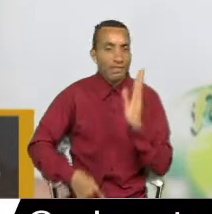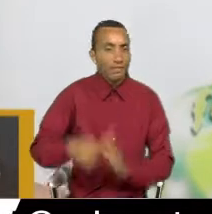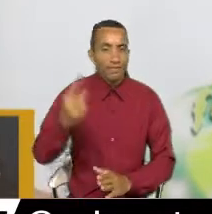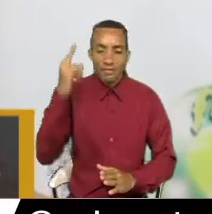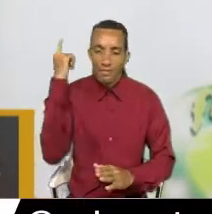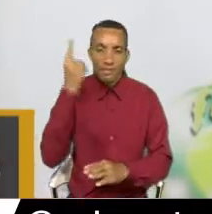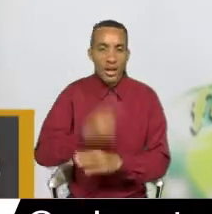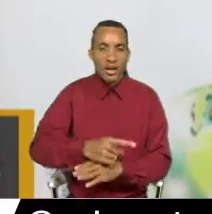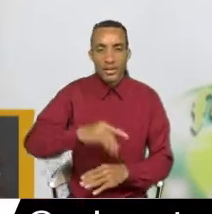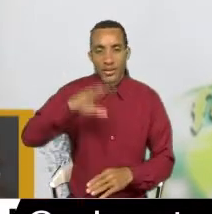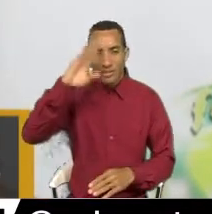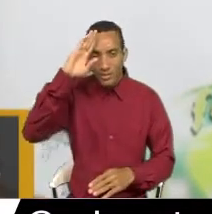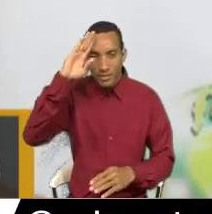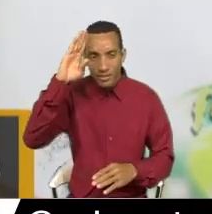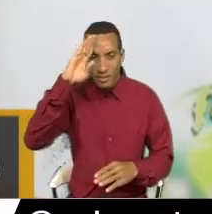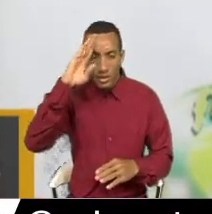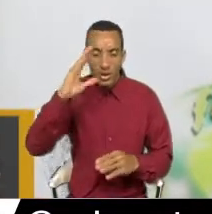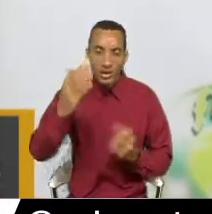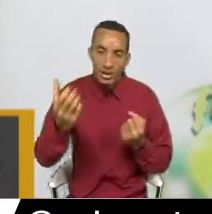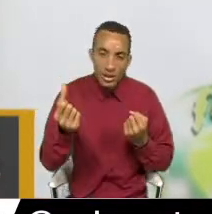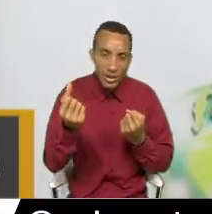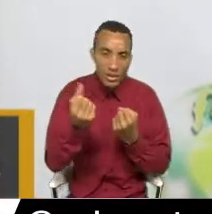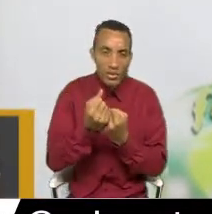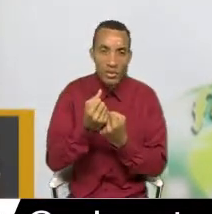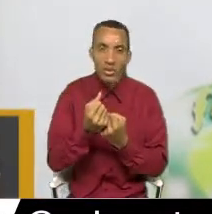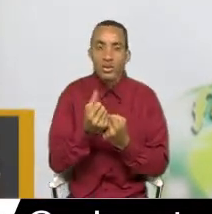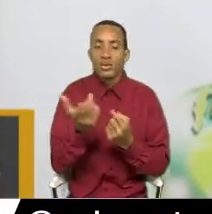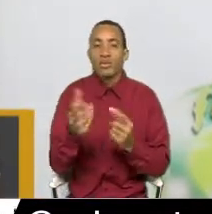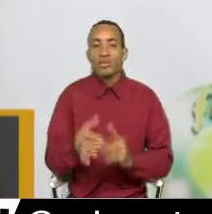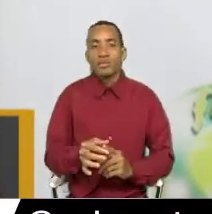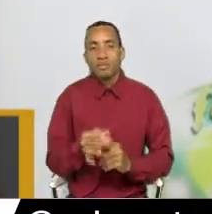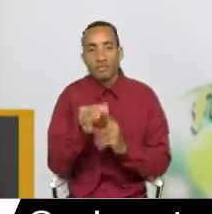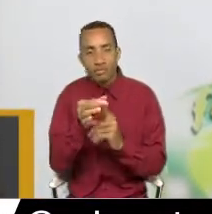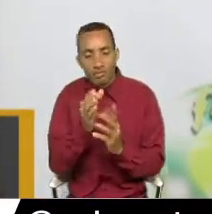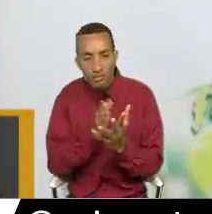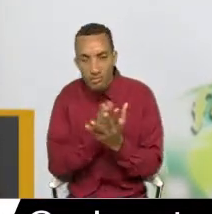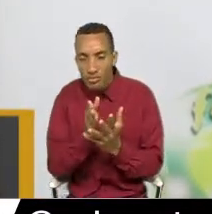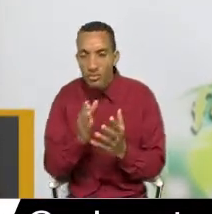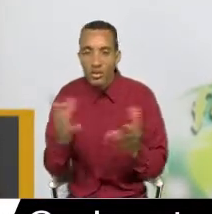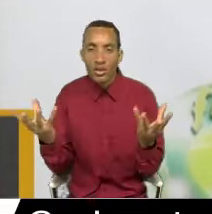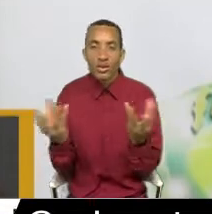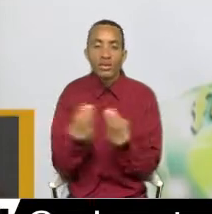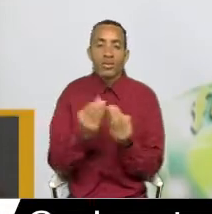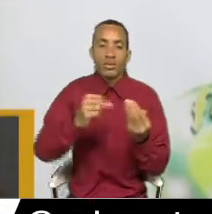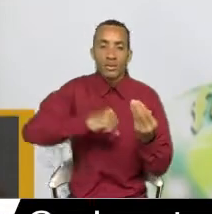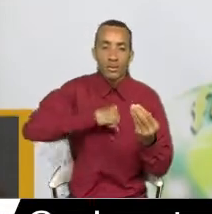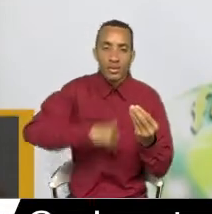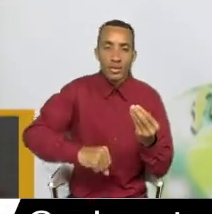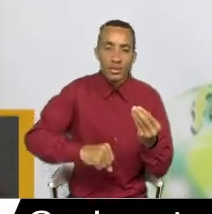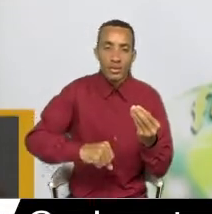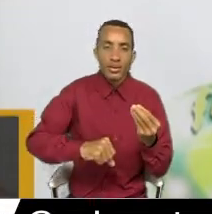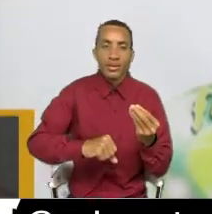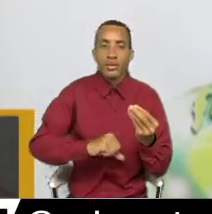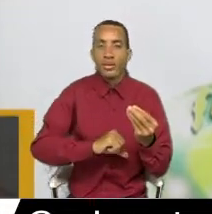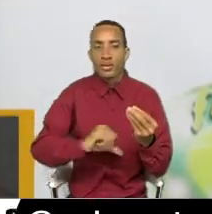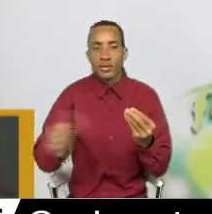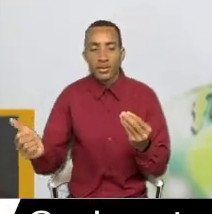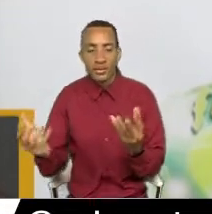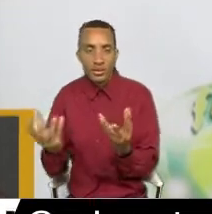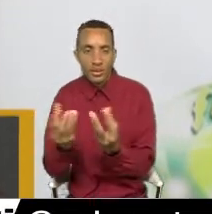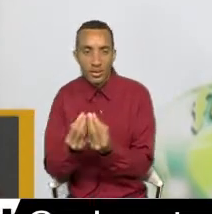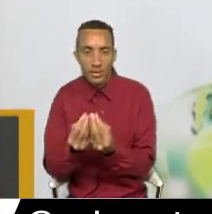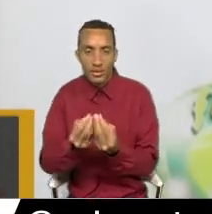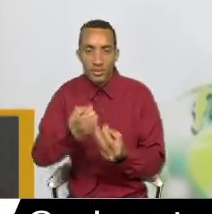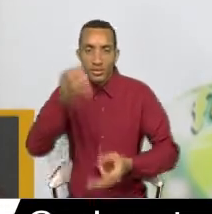activamos la ruta de apoyo por medio de nuestras especialidades, de nuestro grupo de derechos humanos, por medio de nuestra Policía Judicial